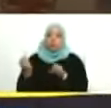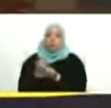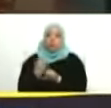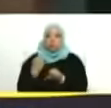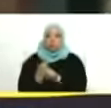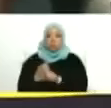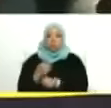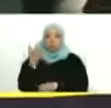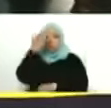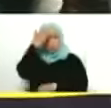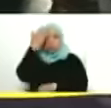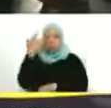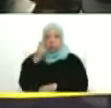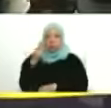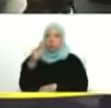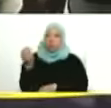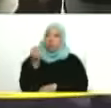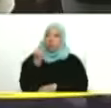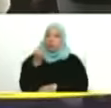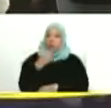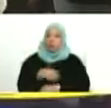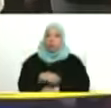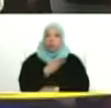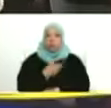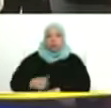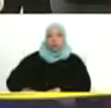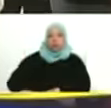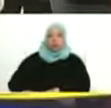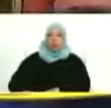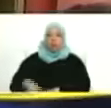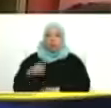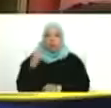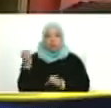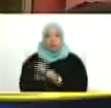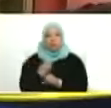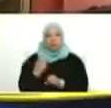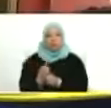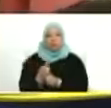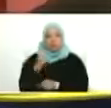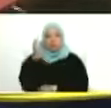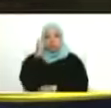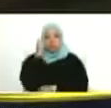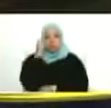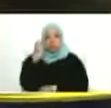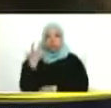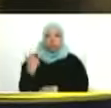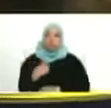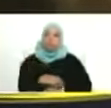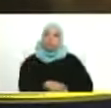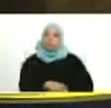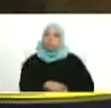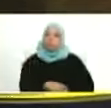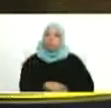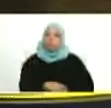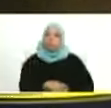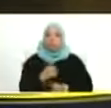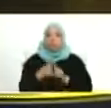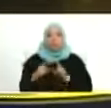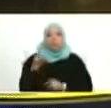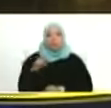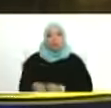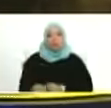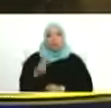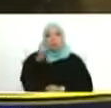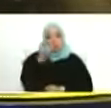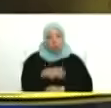enfermera y una casa de alimentación, presidente, que estamos aperturando el día de hoy. Tenemos también un